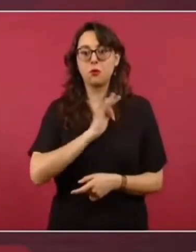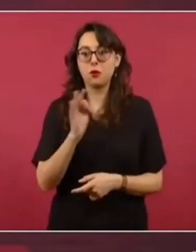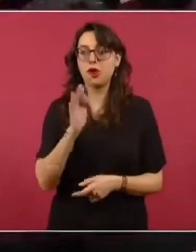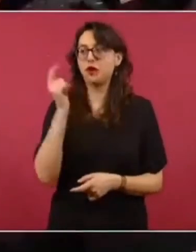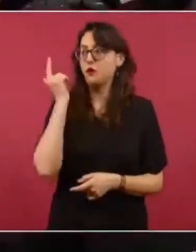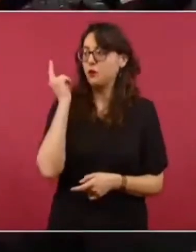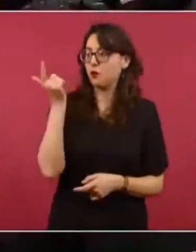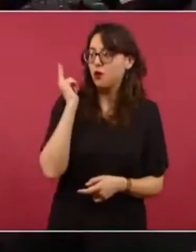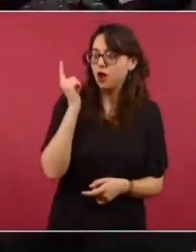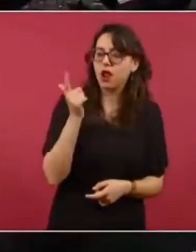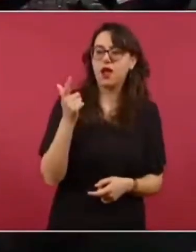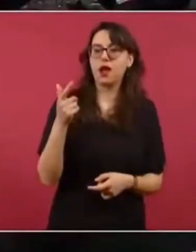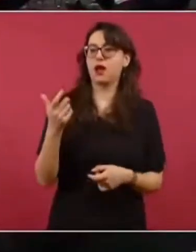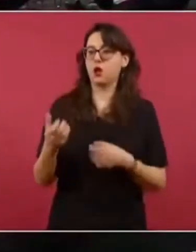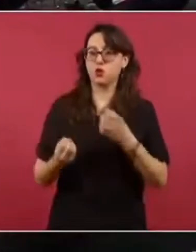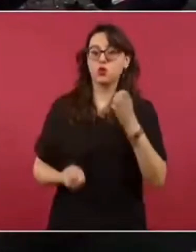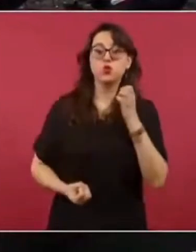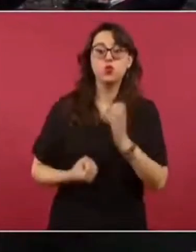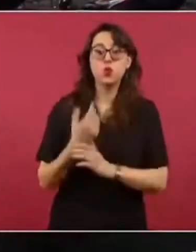solidarios, fraternos.